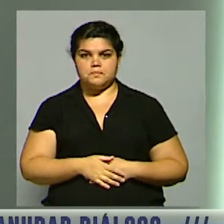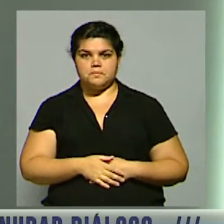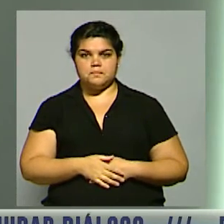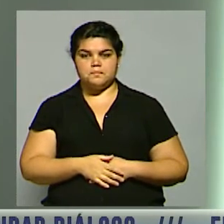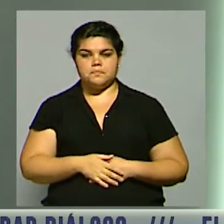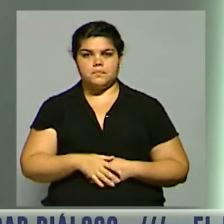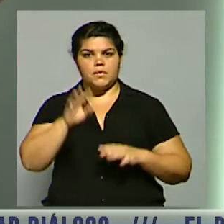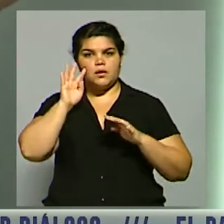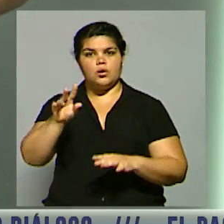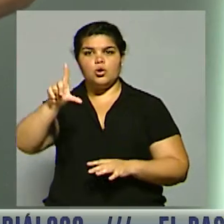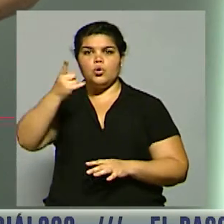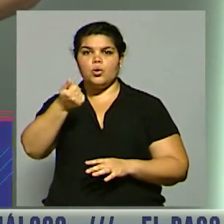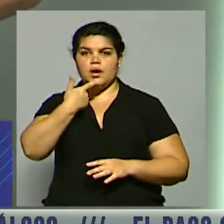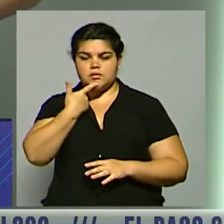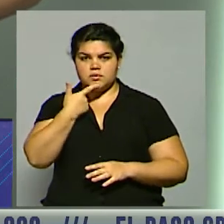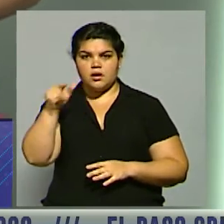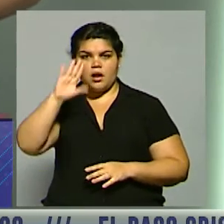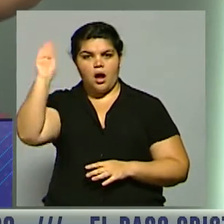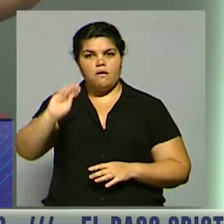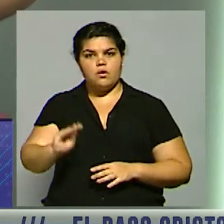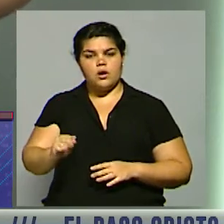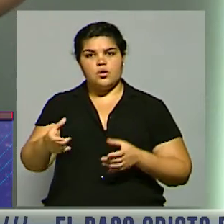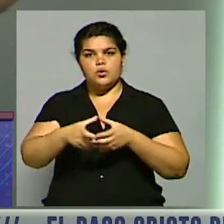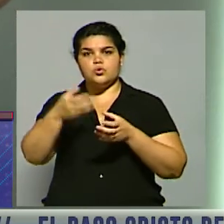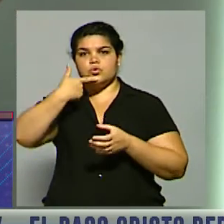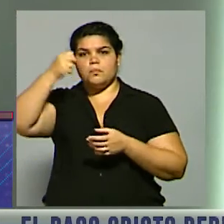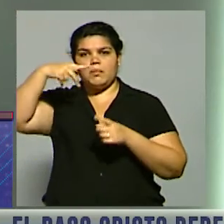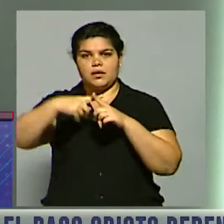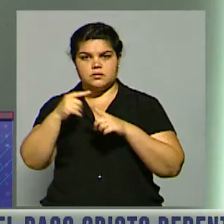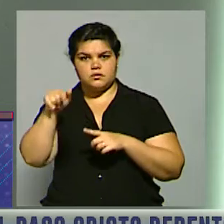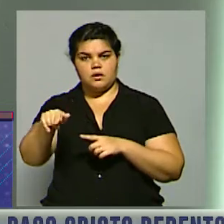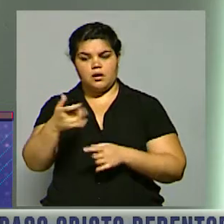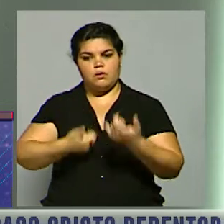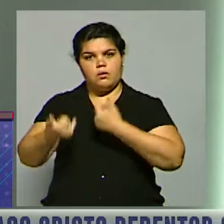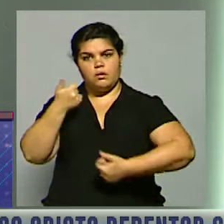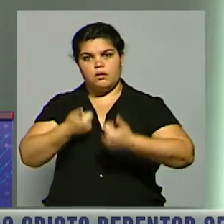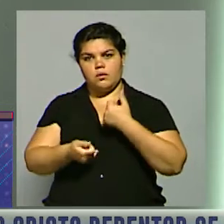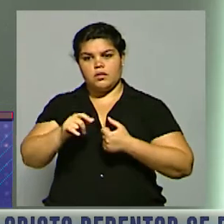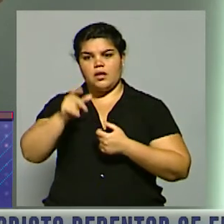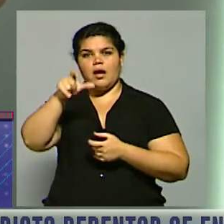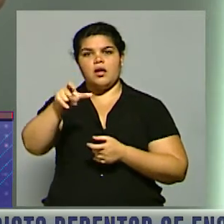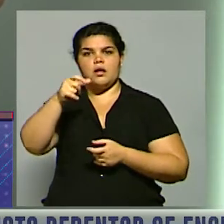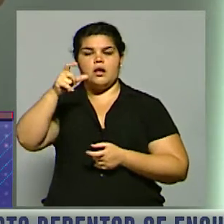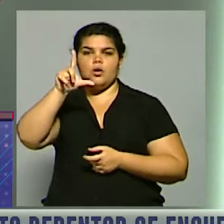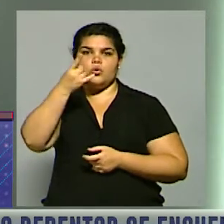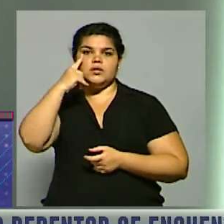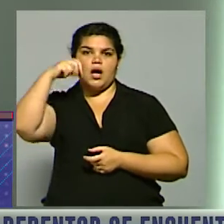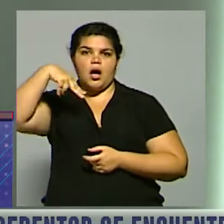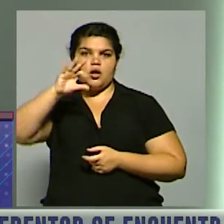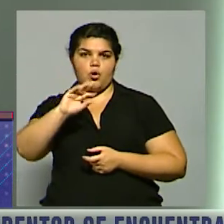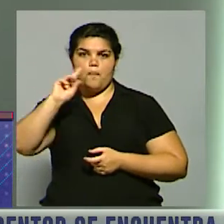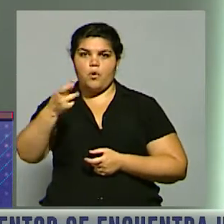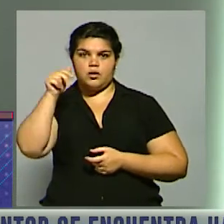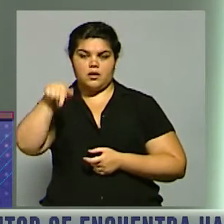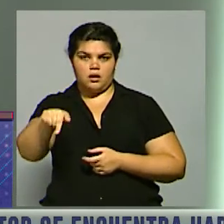Lo veíamos a Lucas Lecur, abogado de SUMEC, refiriéndose a esto, al fallecimiento de Luciano Benjamín Menéndez. Bueno, y vamos